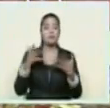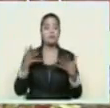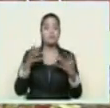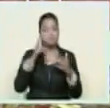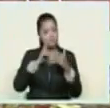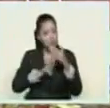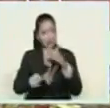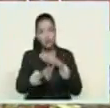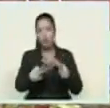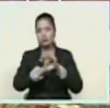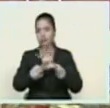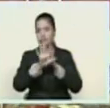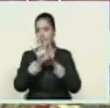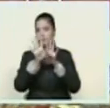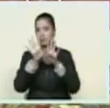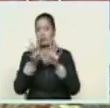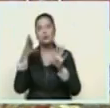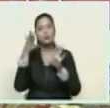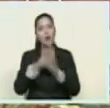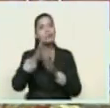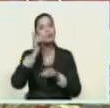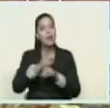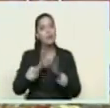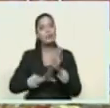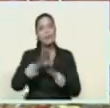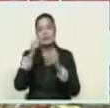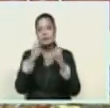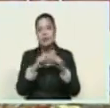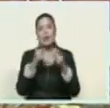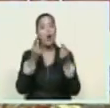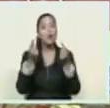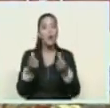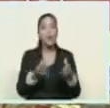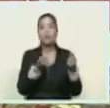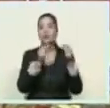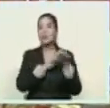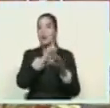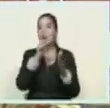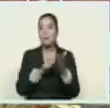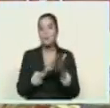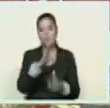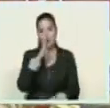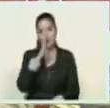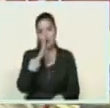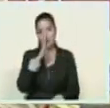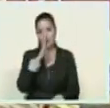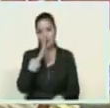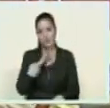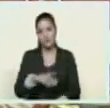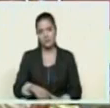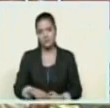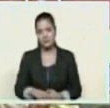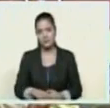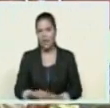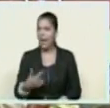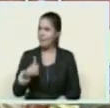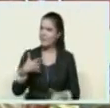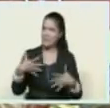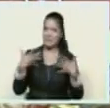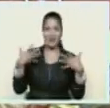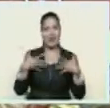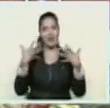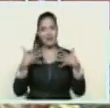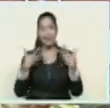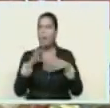visión de lo que debe ser desarrollo económico integral de barinas a mí me alegra mucho